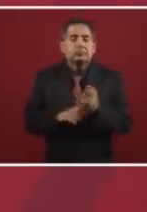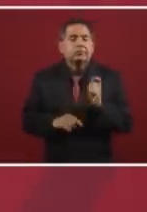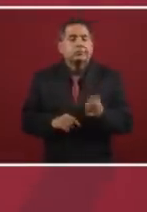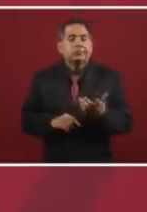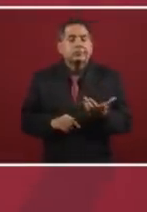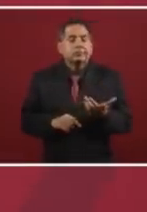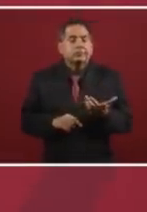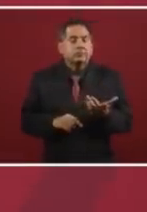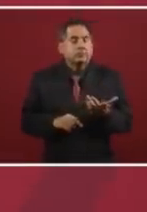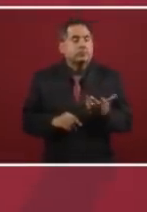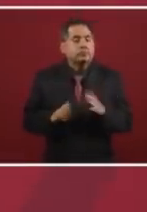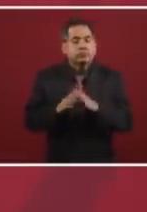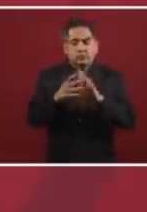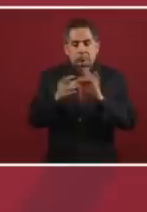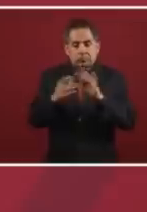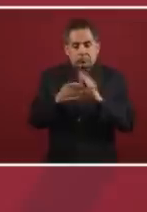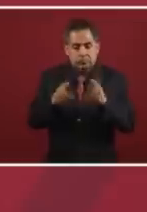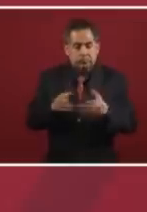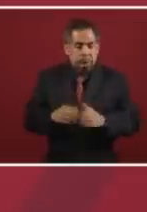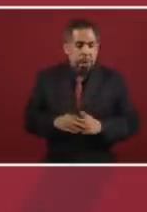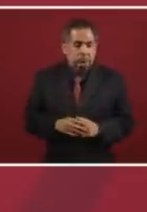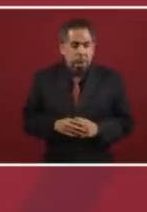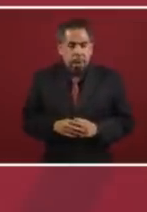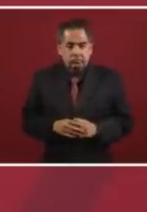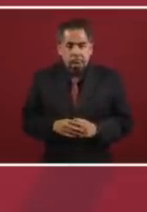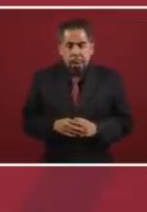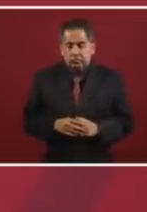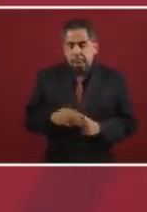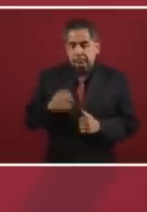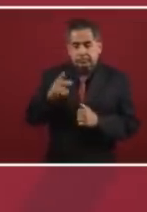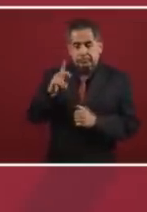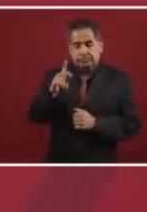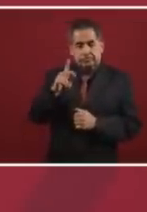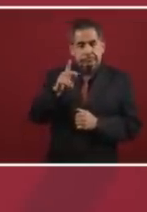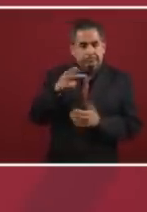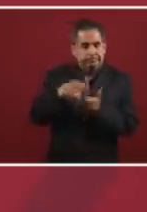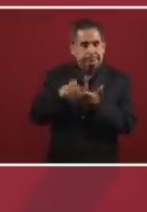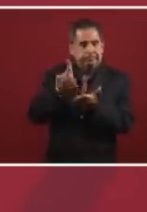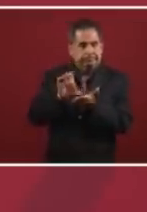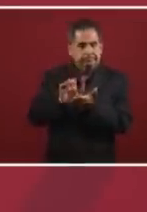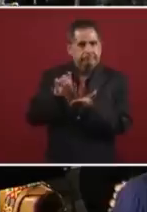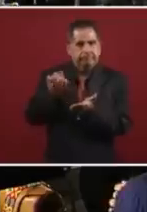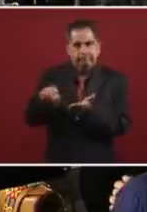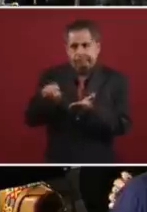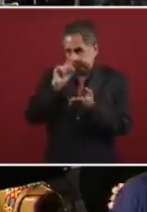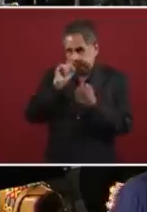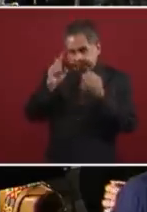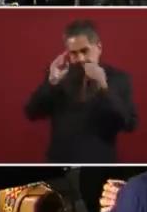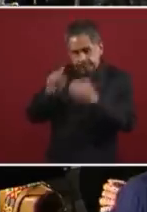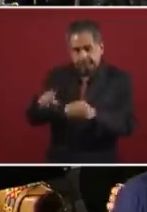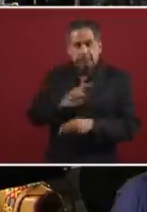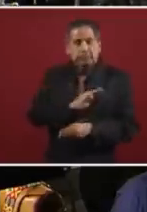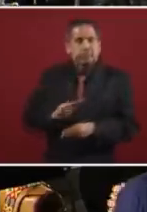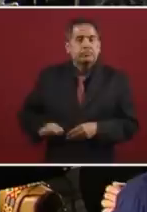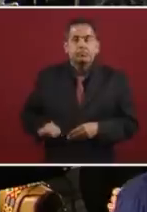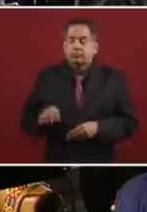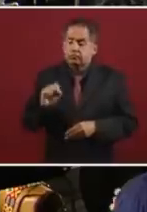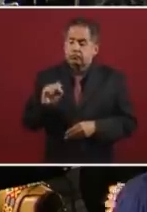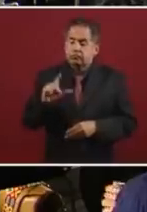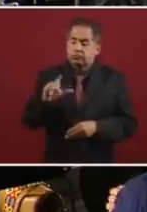esta región en playa del carmen del municipio de solidaridad